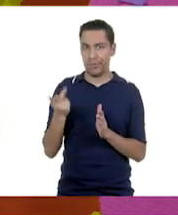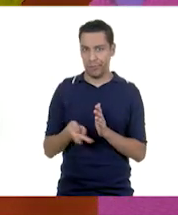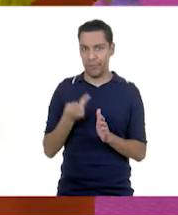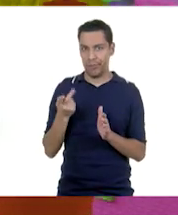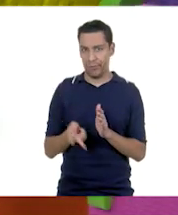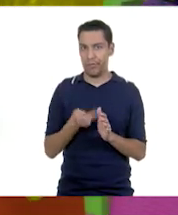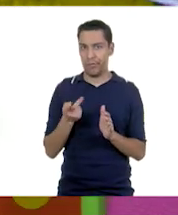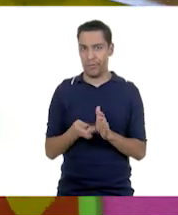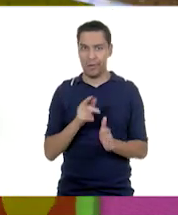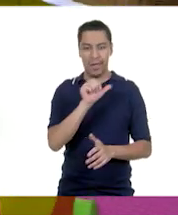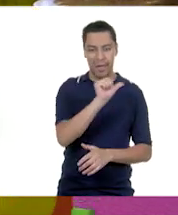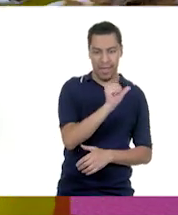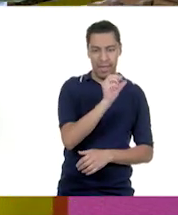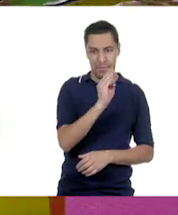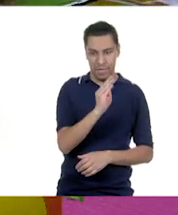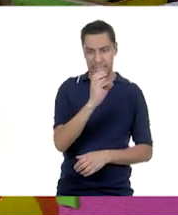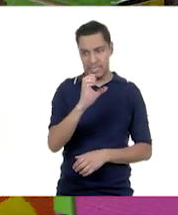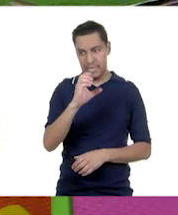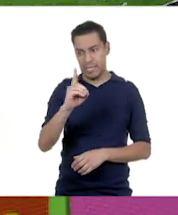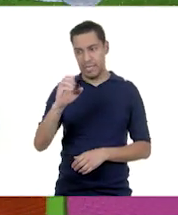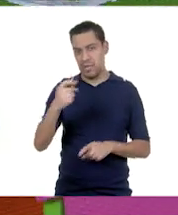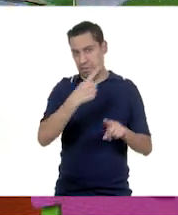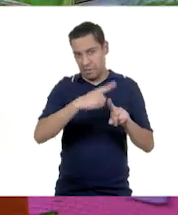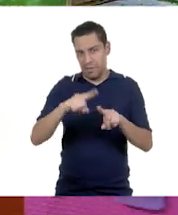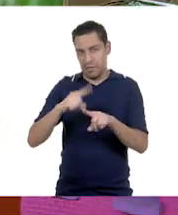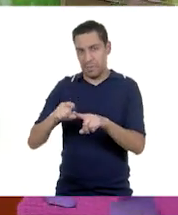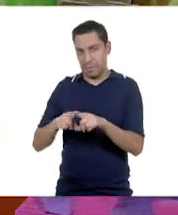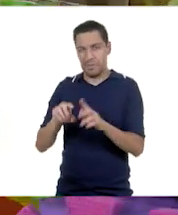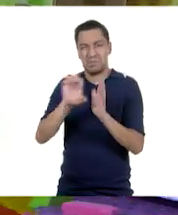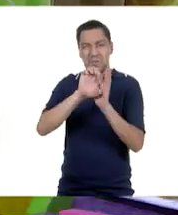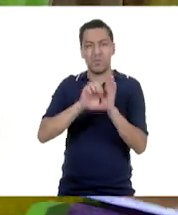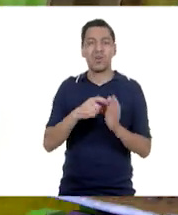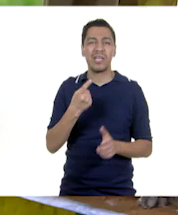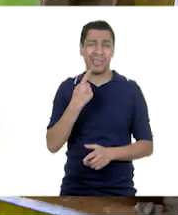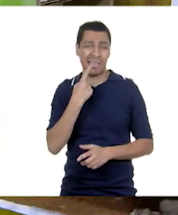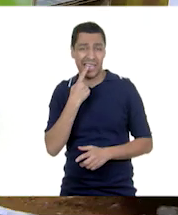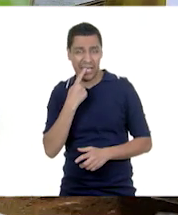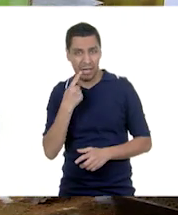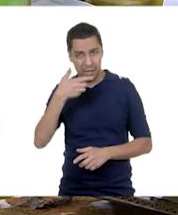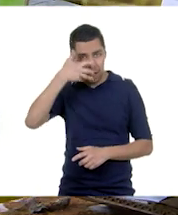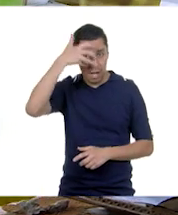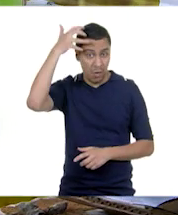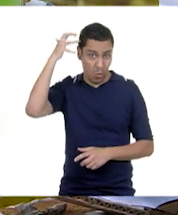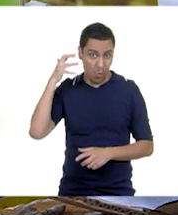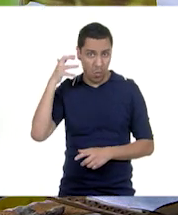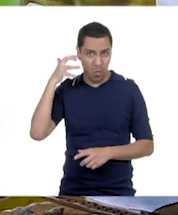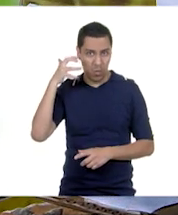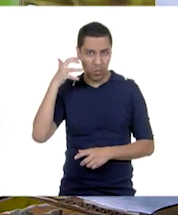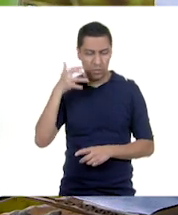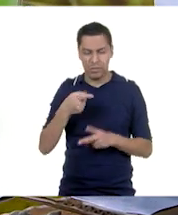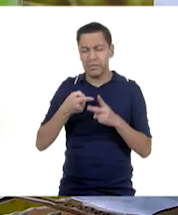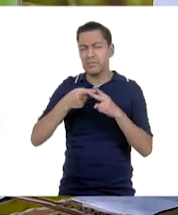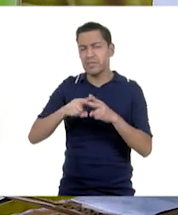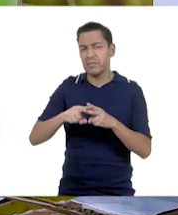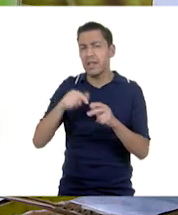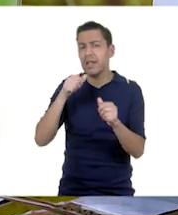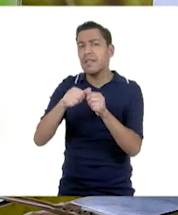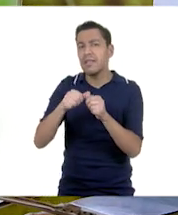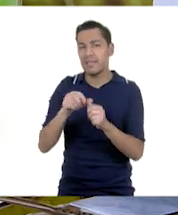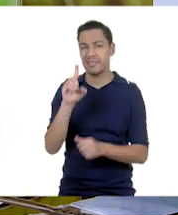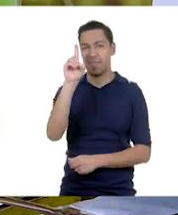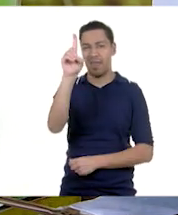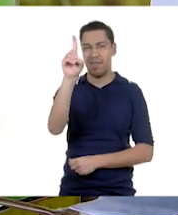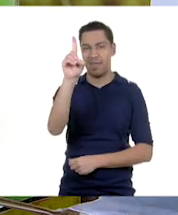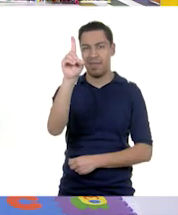la lectoescritura y recordar con qué letra comienza cada una de las cosas que vamos conociendo. Exacto. Eso es importante para estarlo repasando. Muy